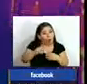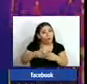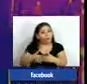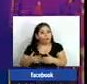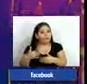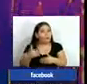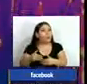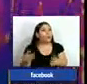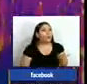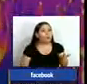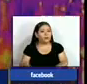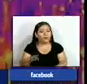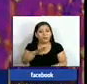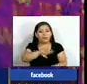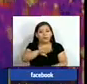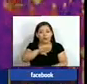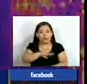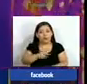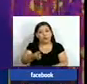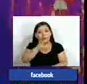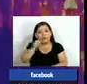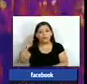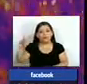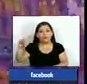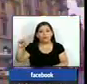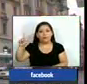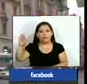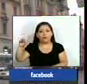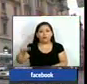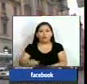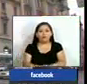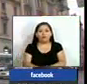hasta septiembre. Rosalba Ruiz, Associated Press.